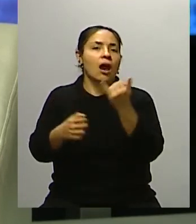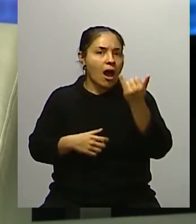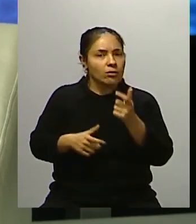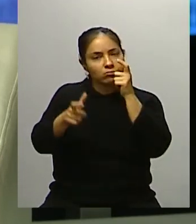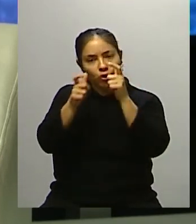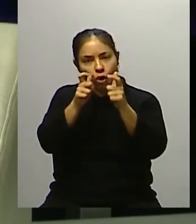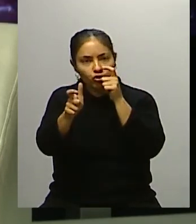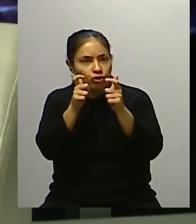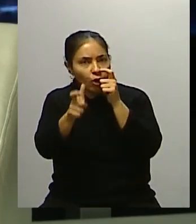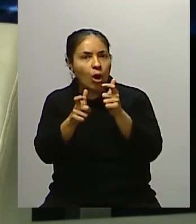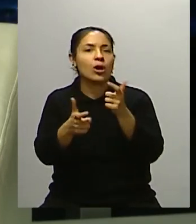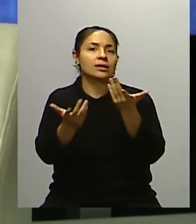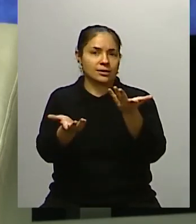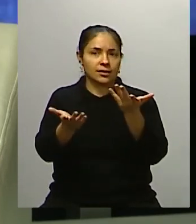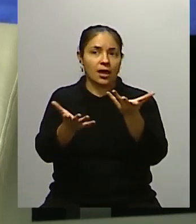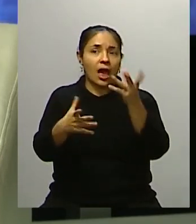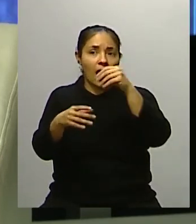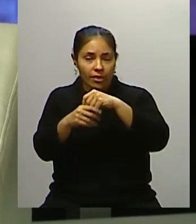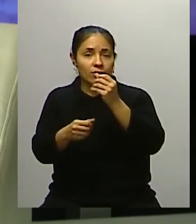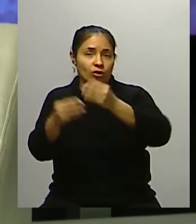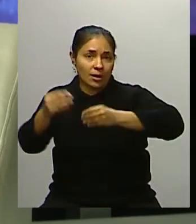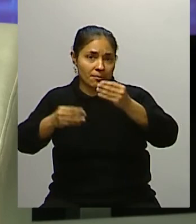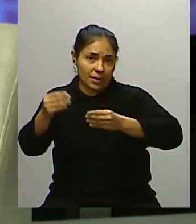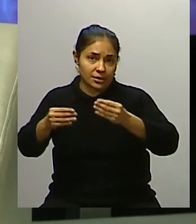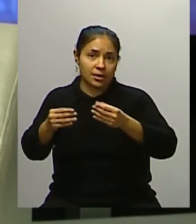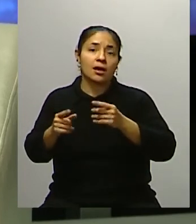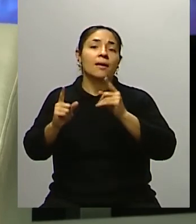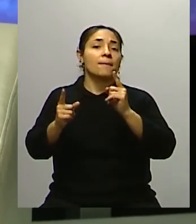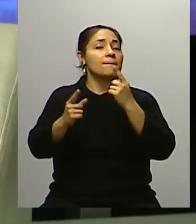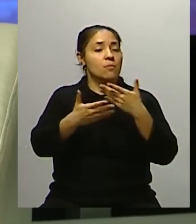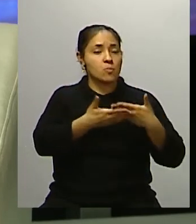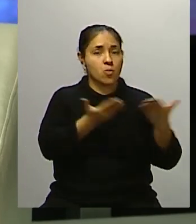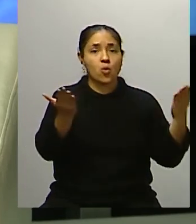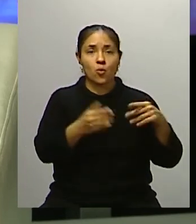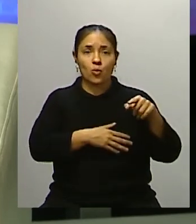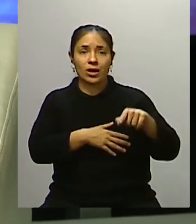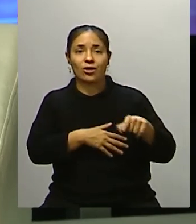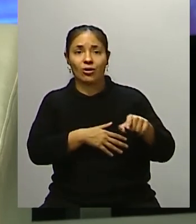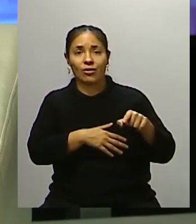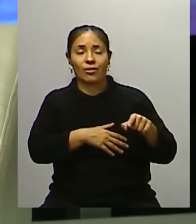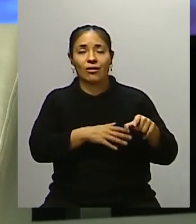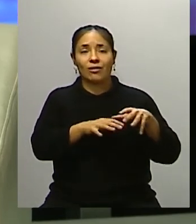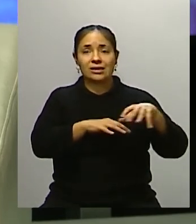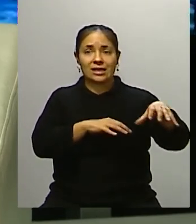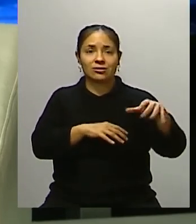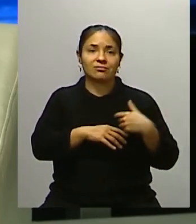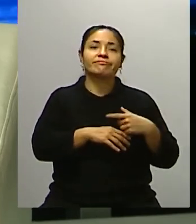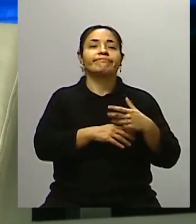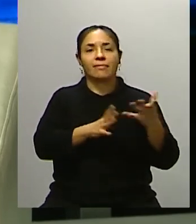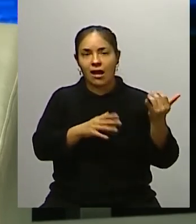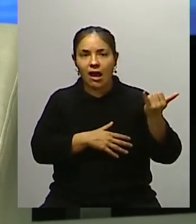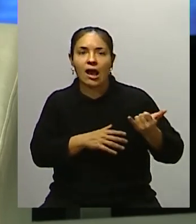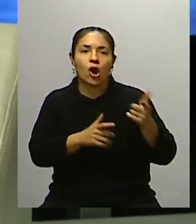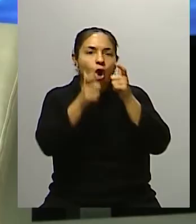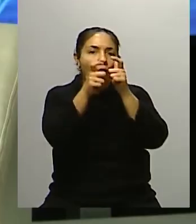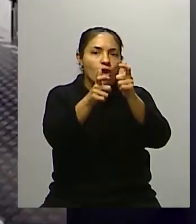demás para controlar esto dentro de las empresas, pero a nivel estatal generalmente hay una deficiencia en este control